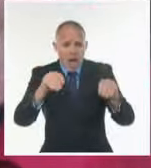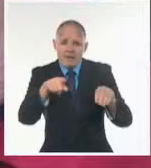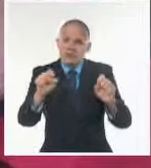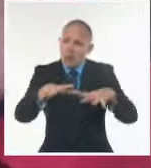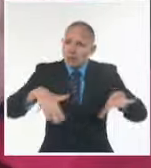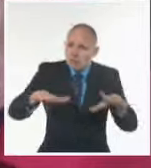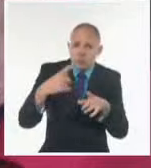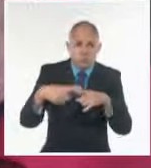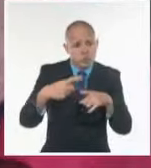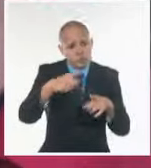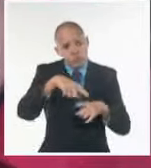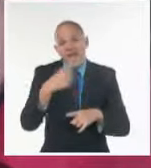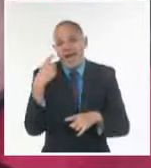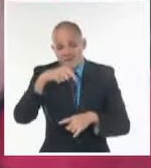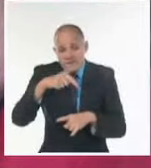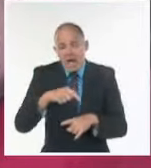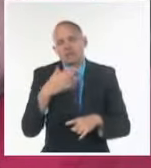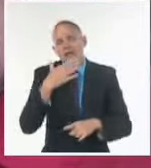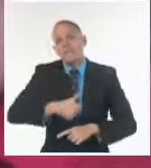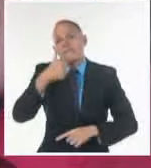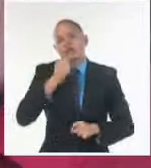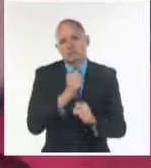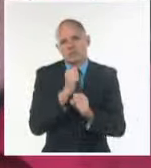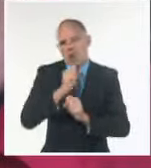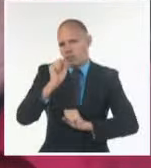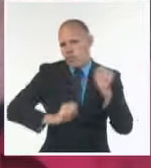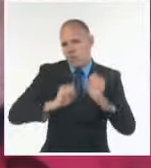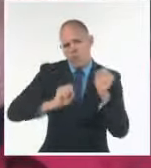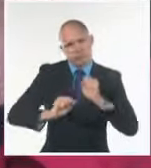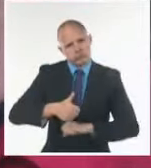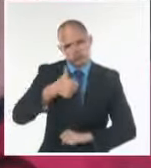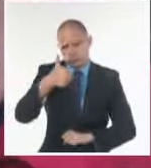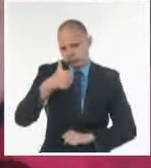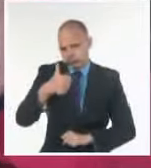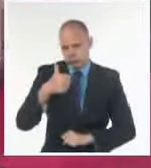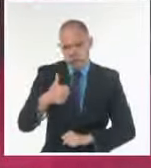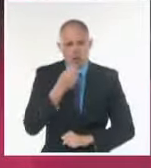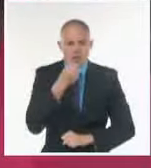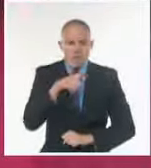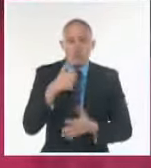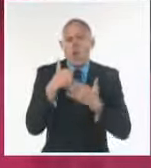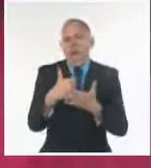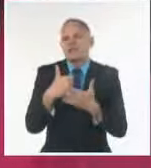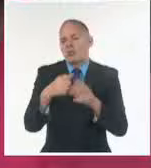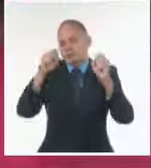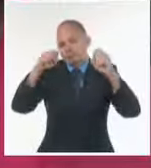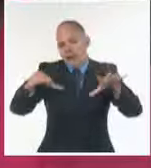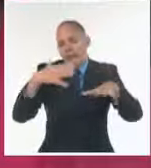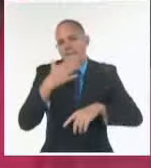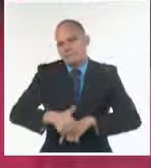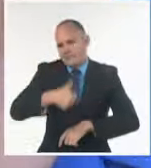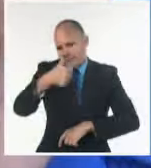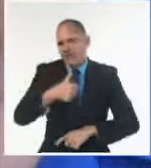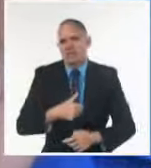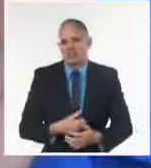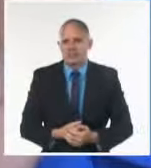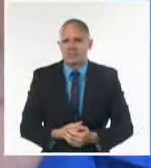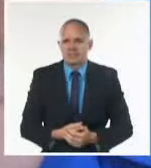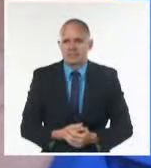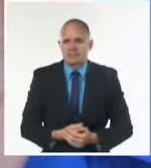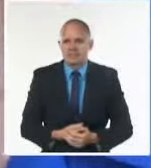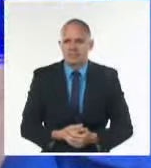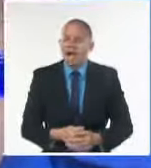que este bloque entre con mejores condiciones, con mayor eficiencia y más seguridad para el sistema electroenergético. Debo